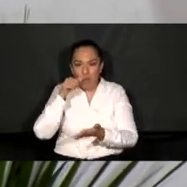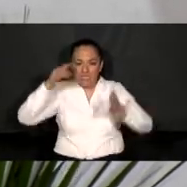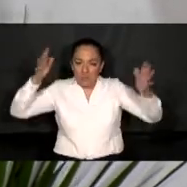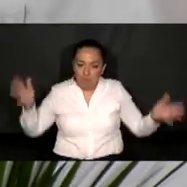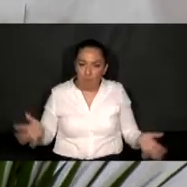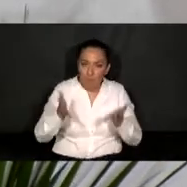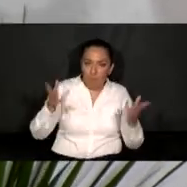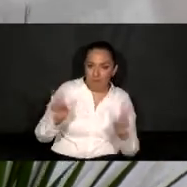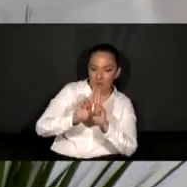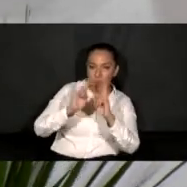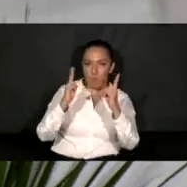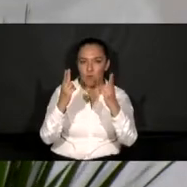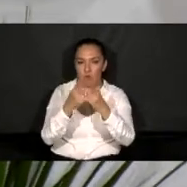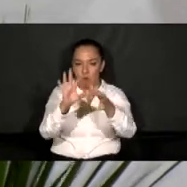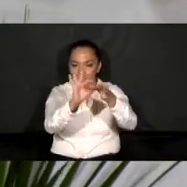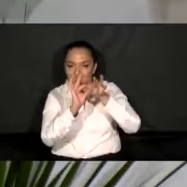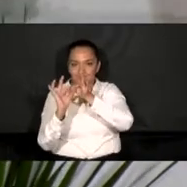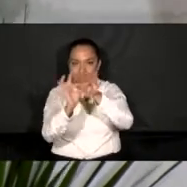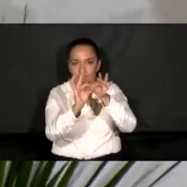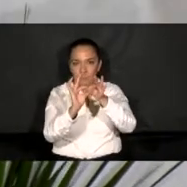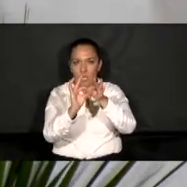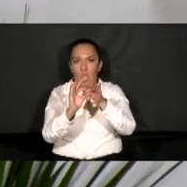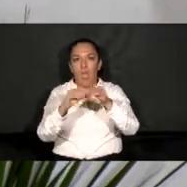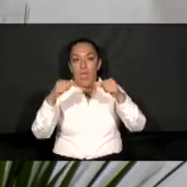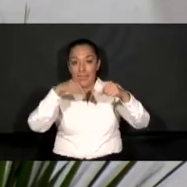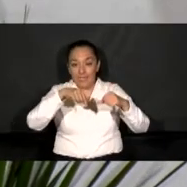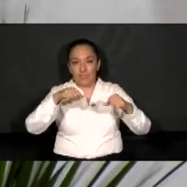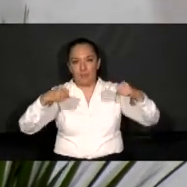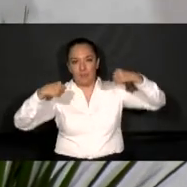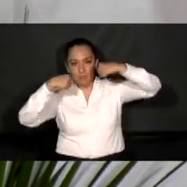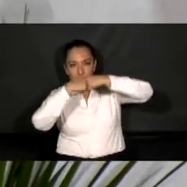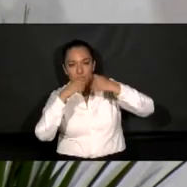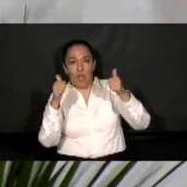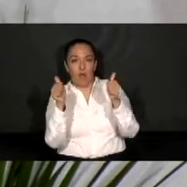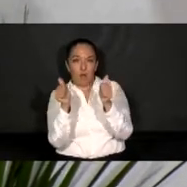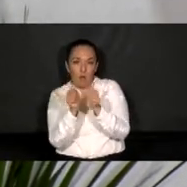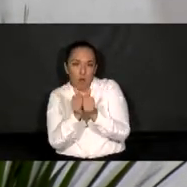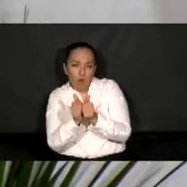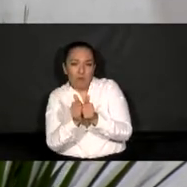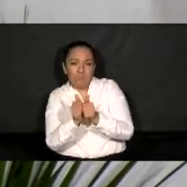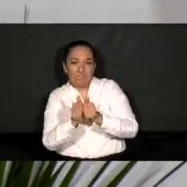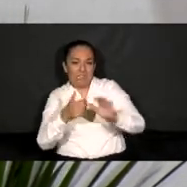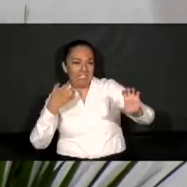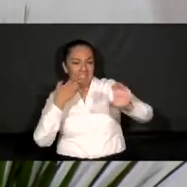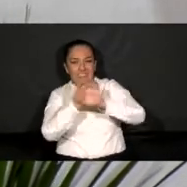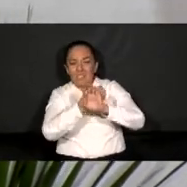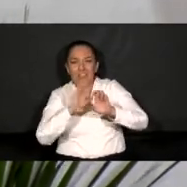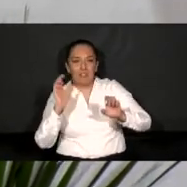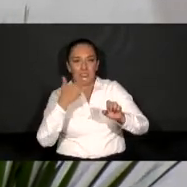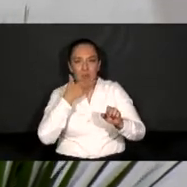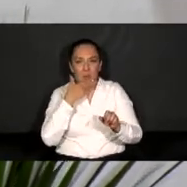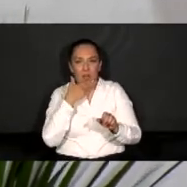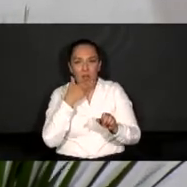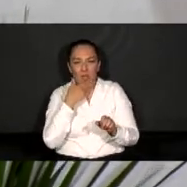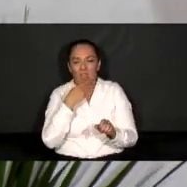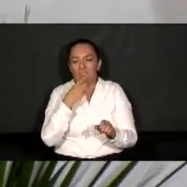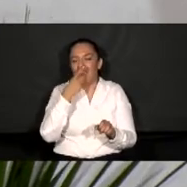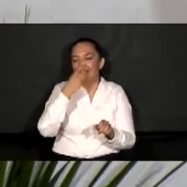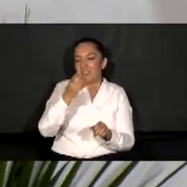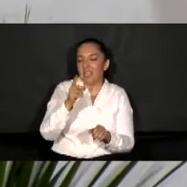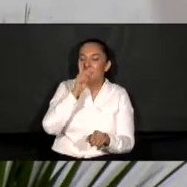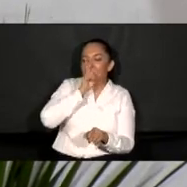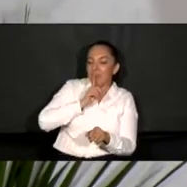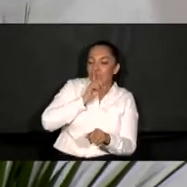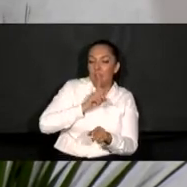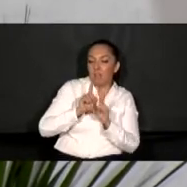entre esta frontera con el resto del estado para terminar ya, por favor, con esos viejos mitos de separación de quienes tienen